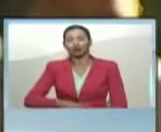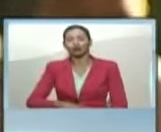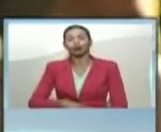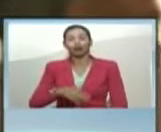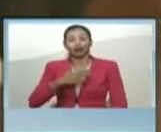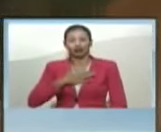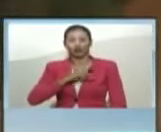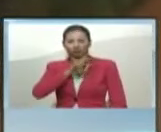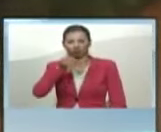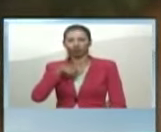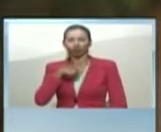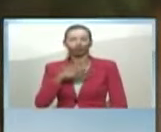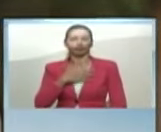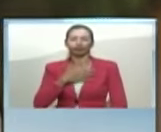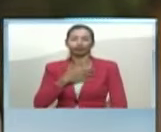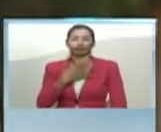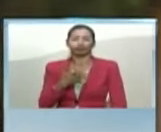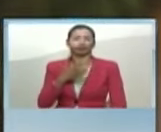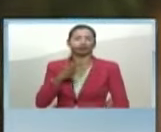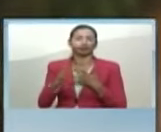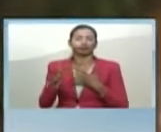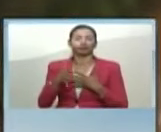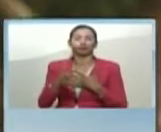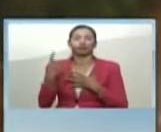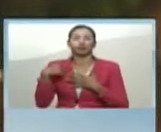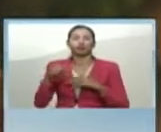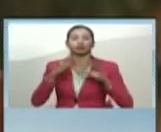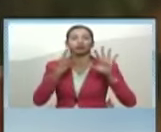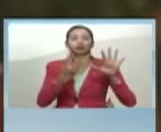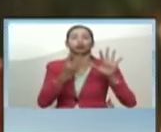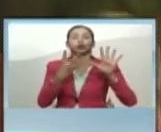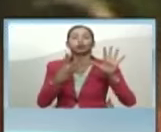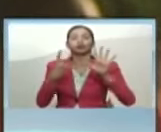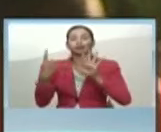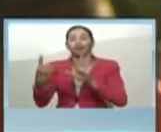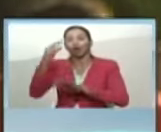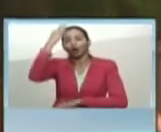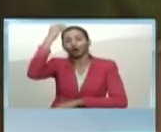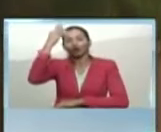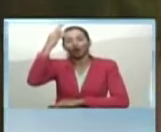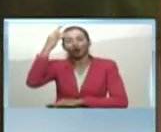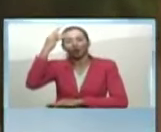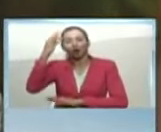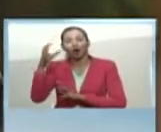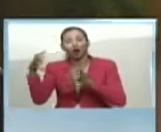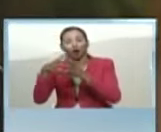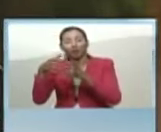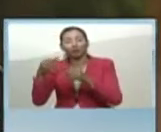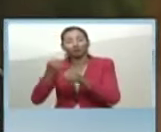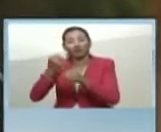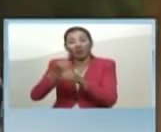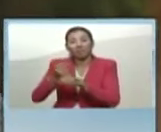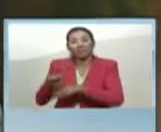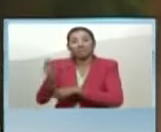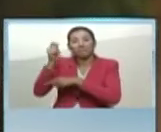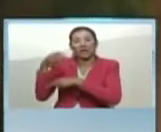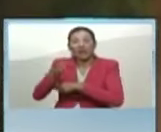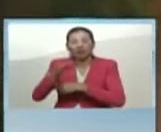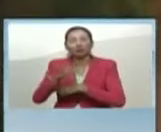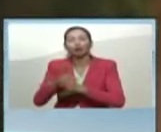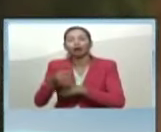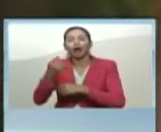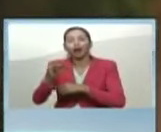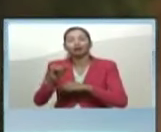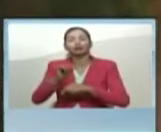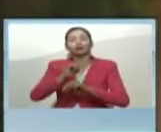consejo que está agrupado 796 consejos de pescadores. Estamos divididos en